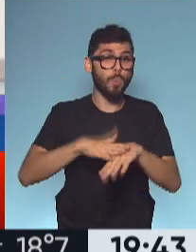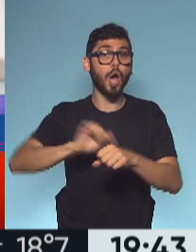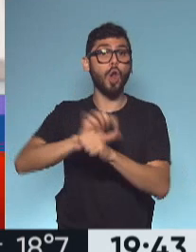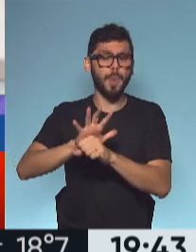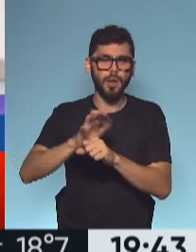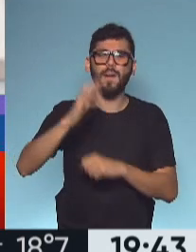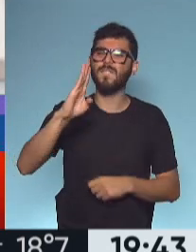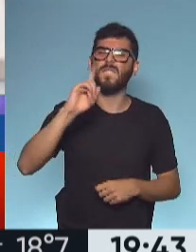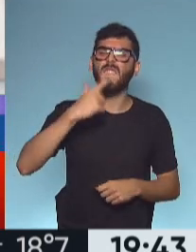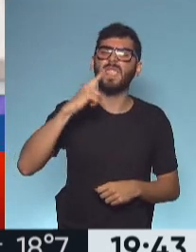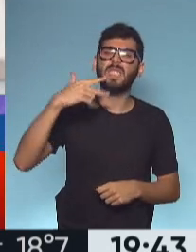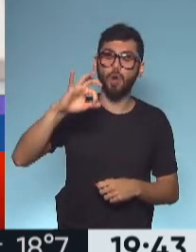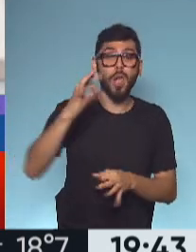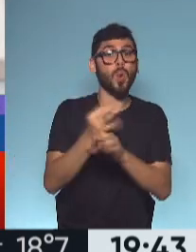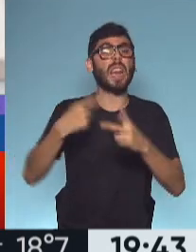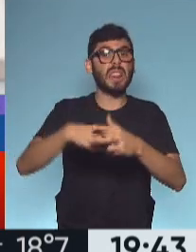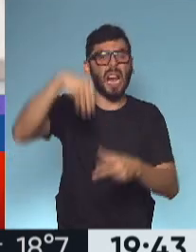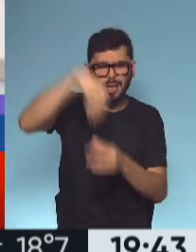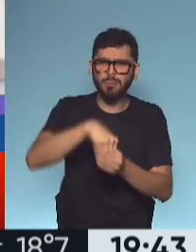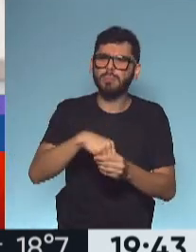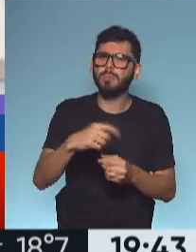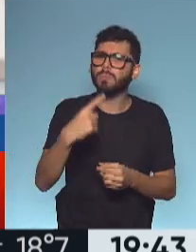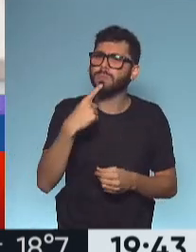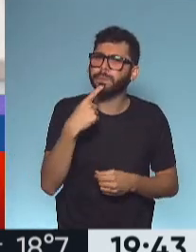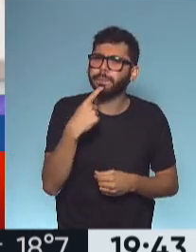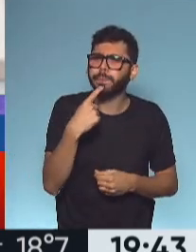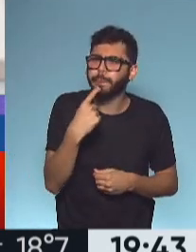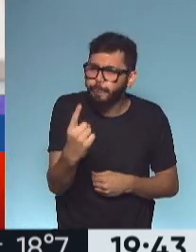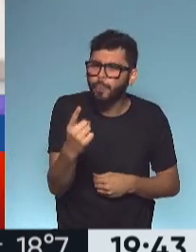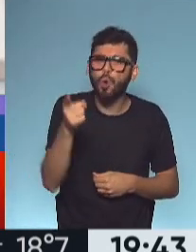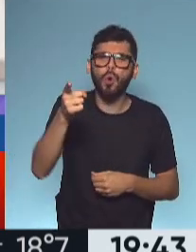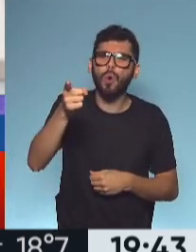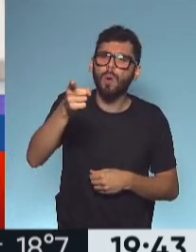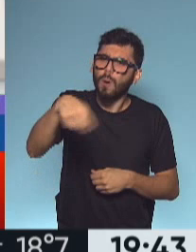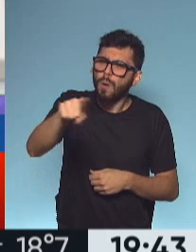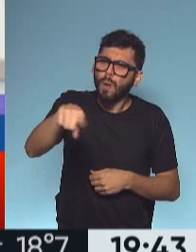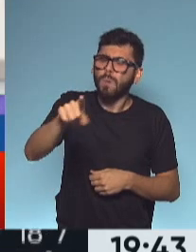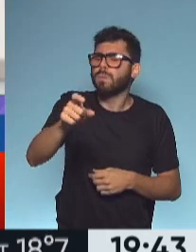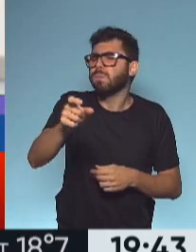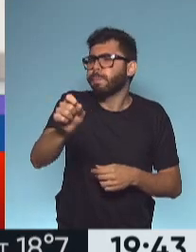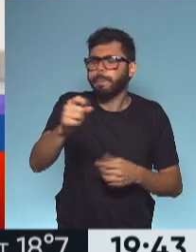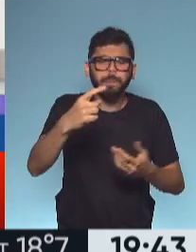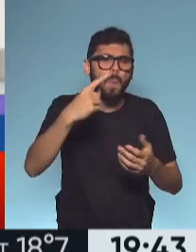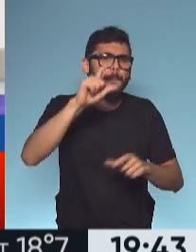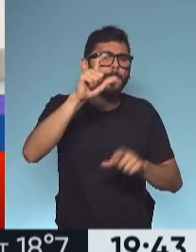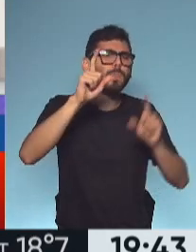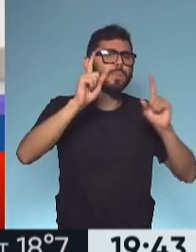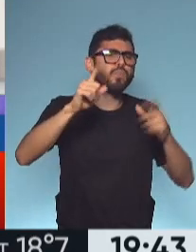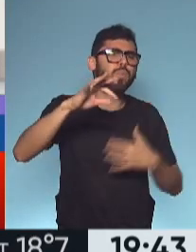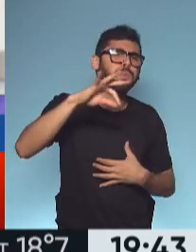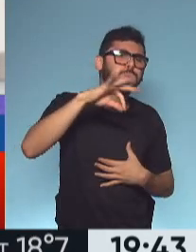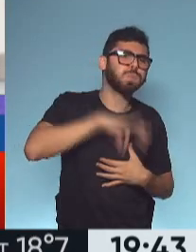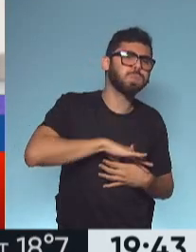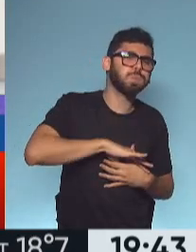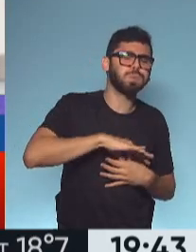una escuela técnica. Quería saber si llevaban algún tipo de seguimiento tanto de contagios como de